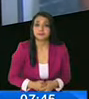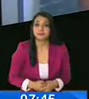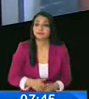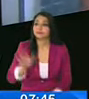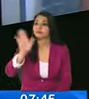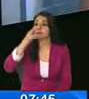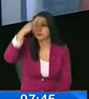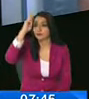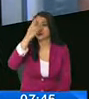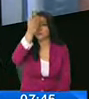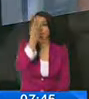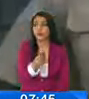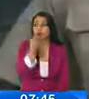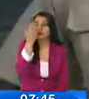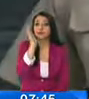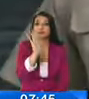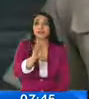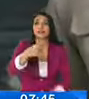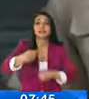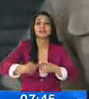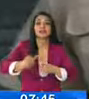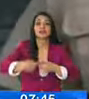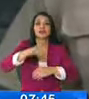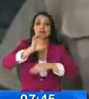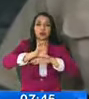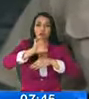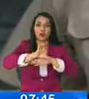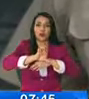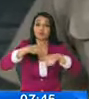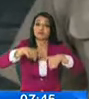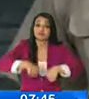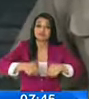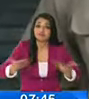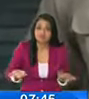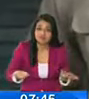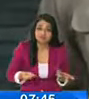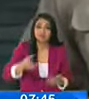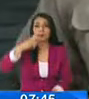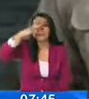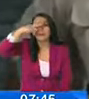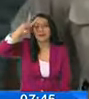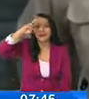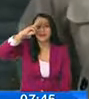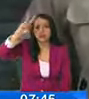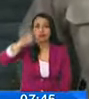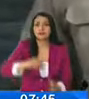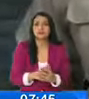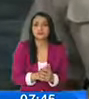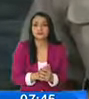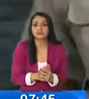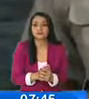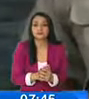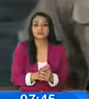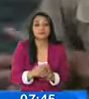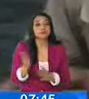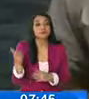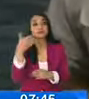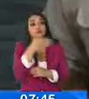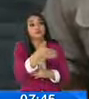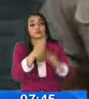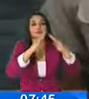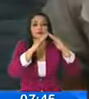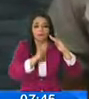Roberto, muy buenos días allá en Quito, Ecuador. Nosotros desde la Ciudad de México, donde nos hemos trasladado a uno de los albergues y